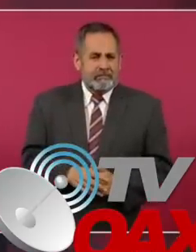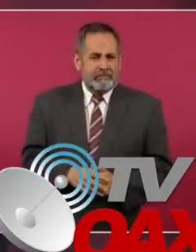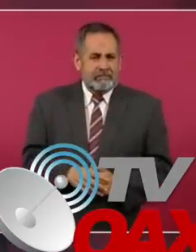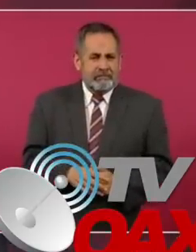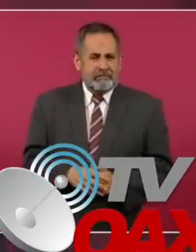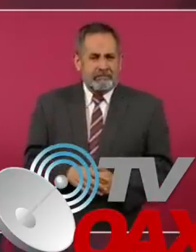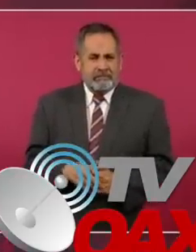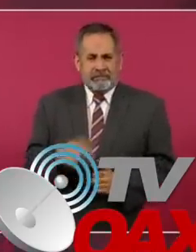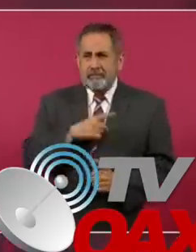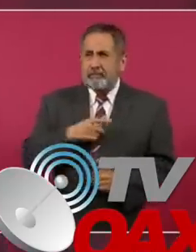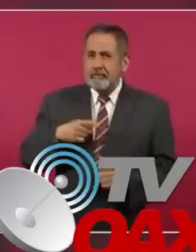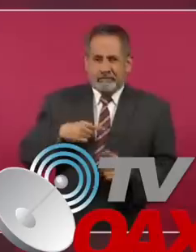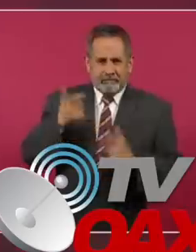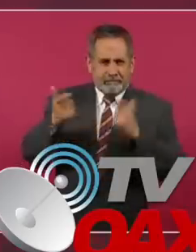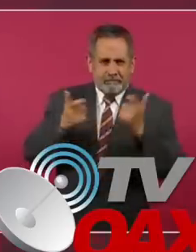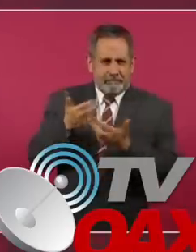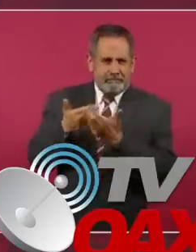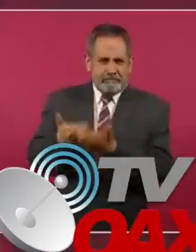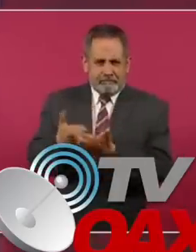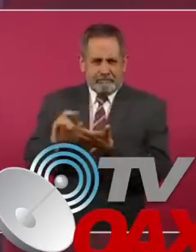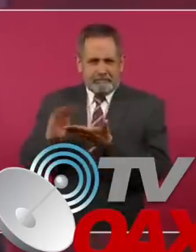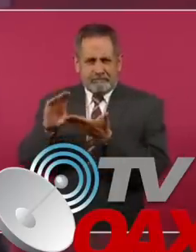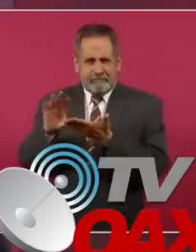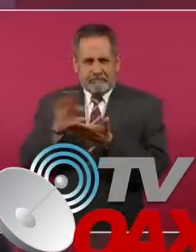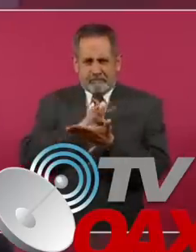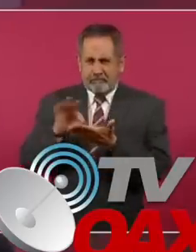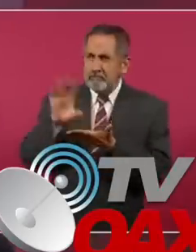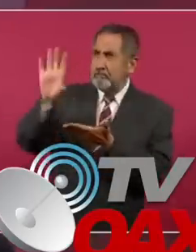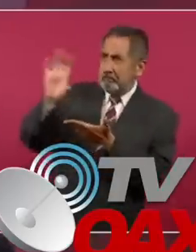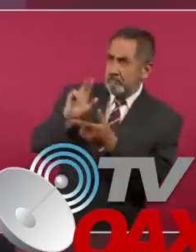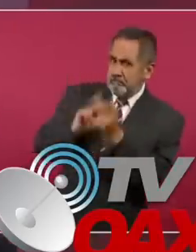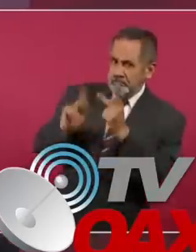Nada más en deuda que podríamos contratar